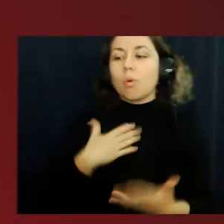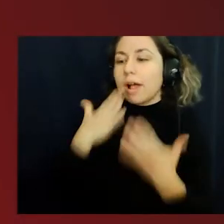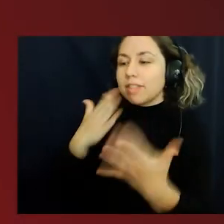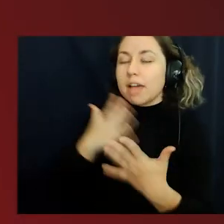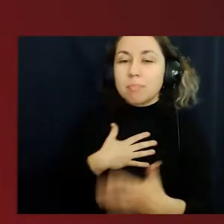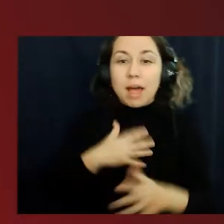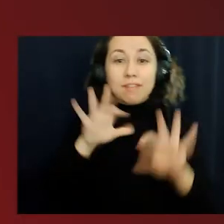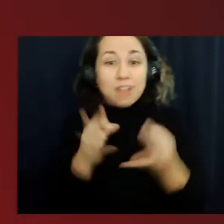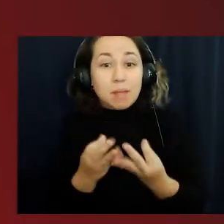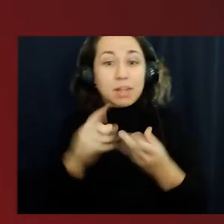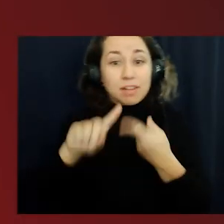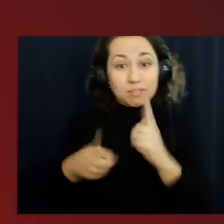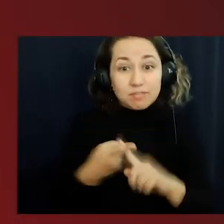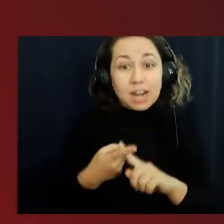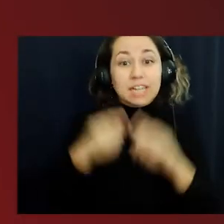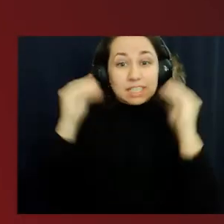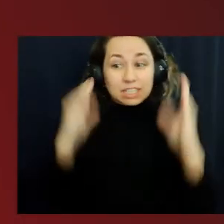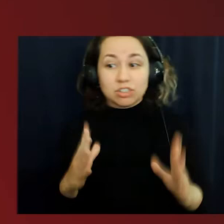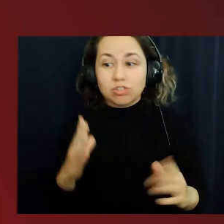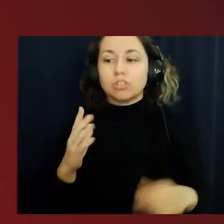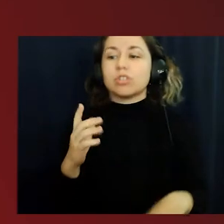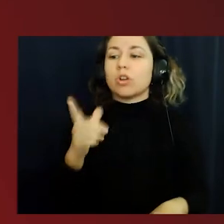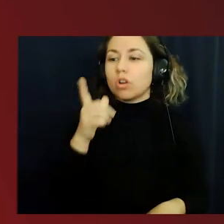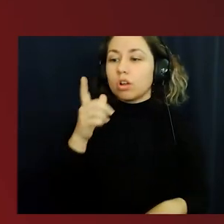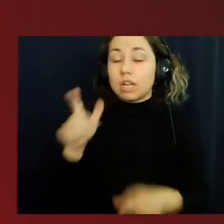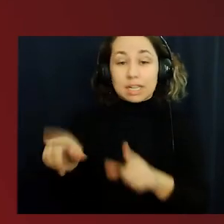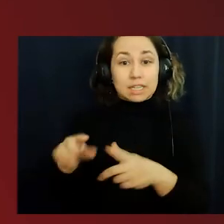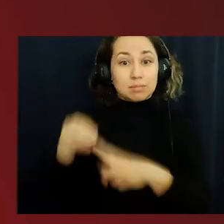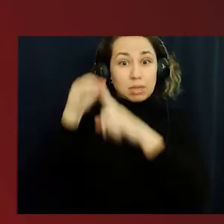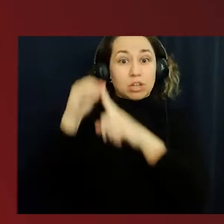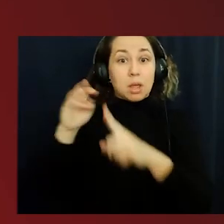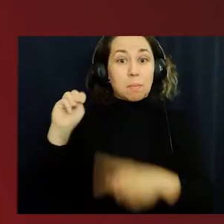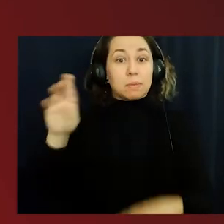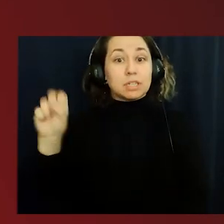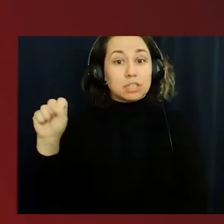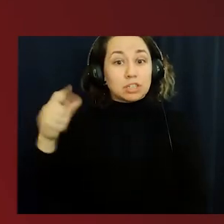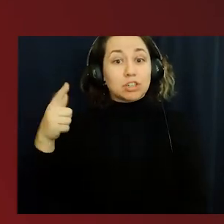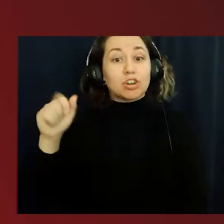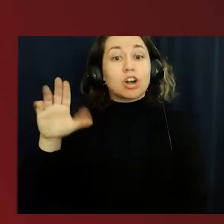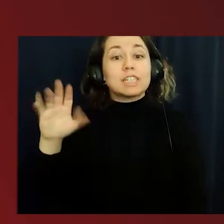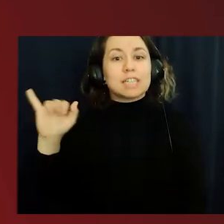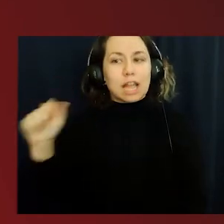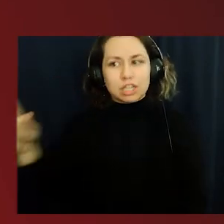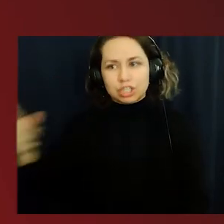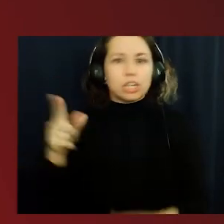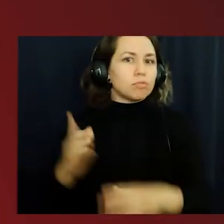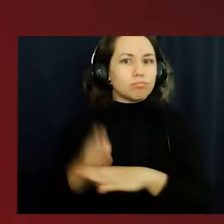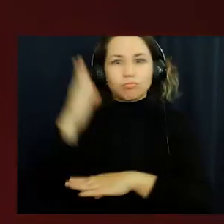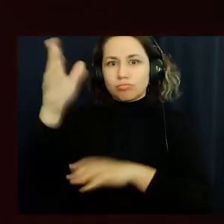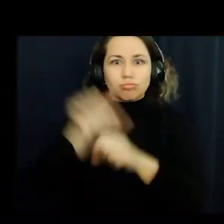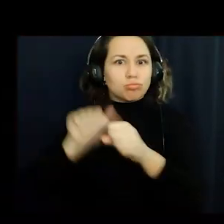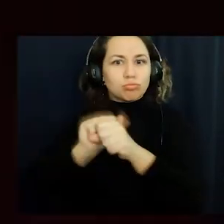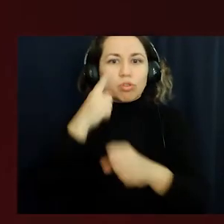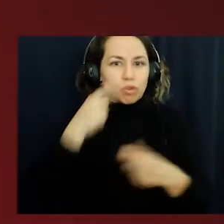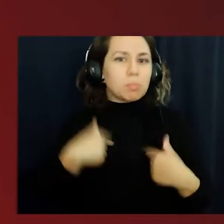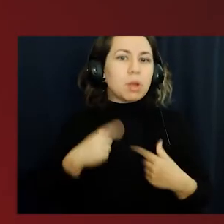maestros, por su apoyo, especialmente a la señora García, que siempre fue más allá de su deber cuando la necesitaba